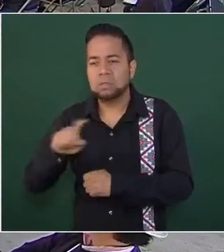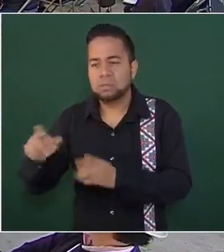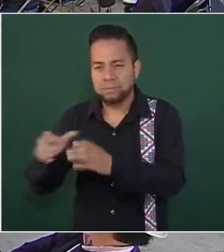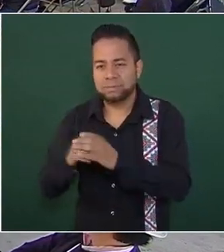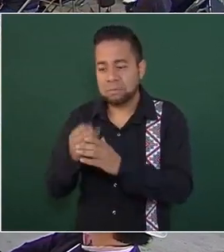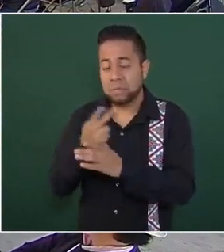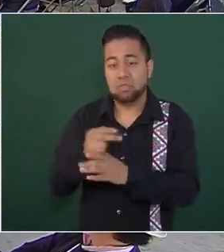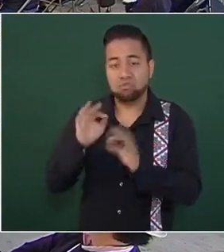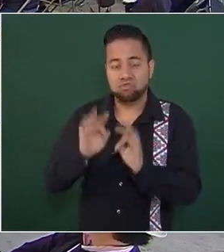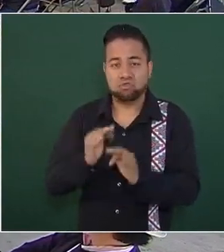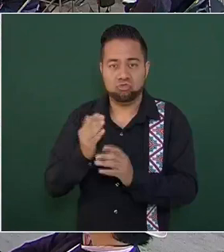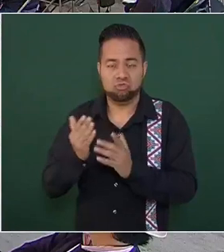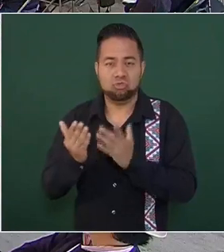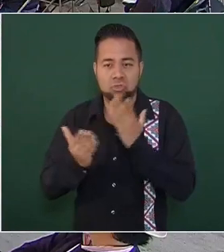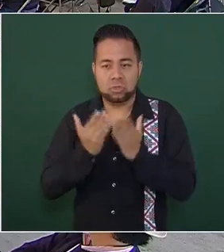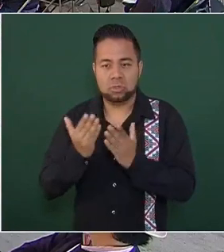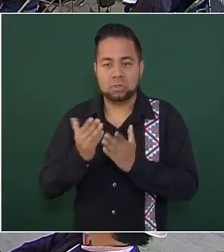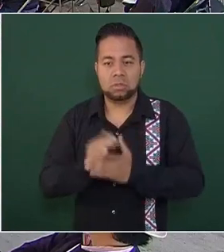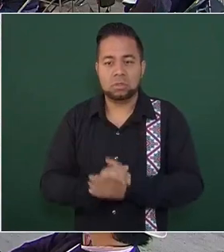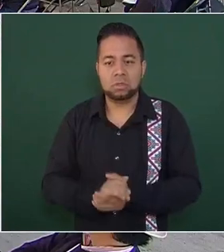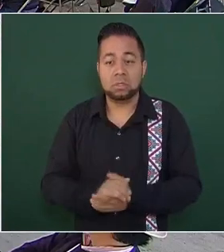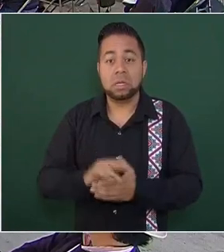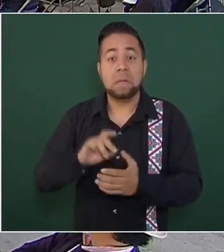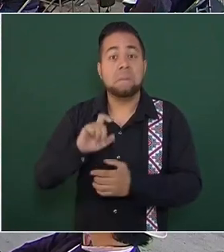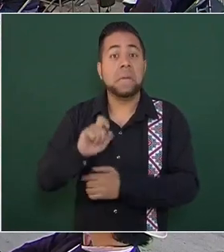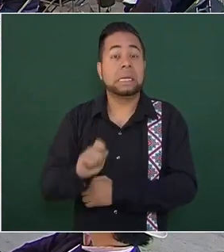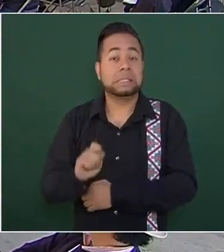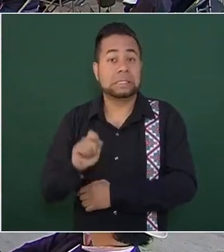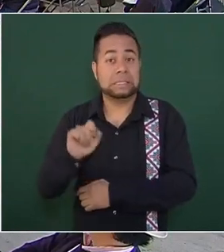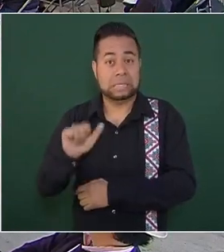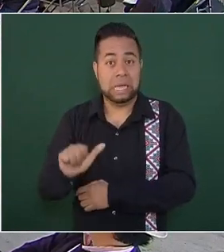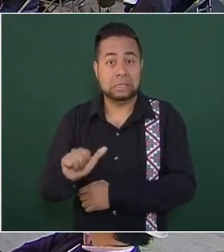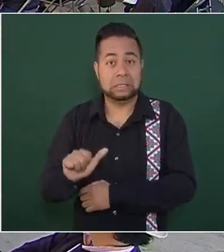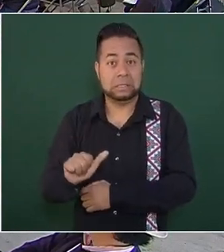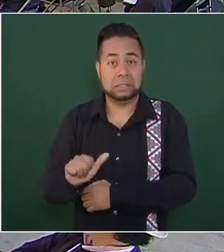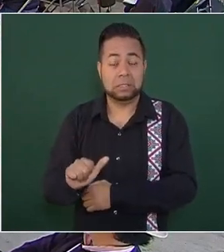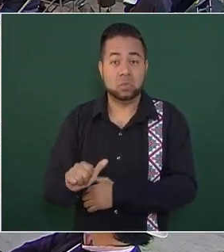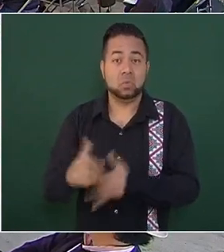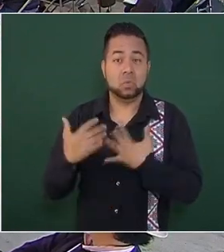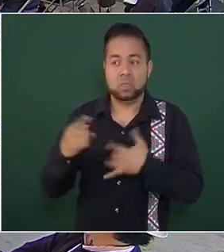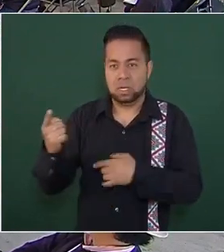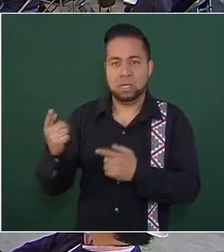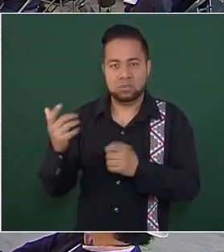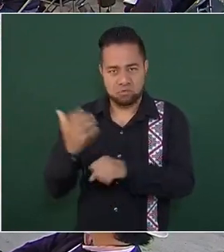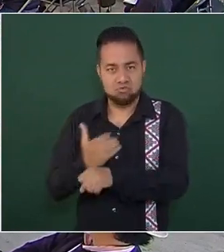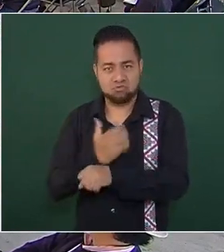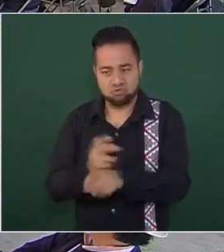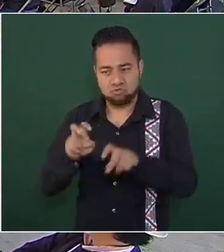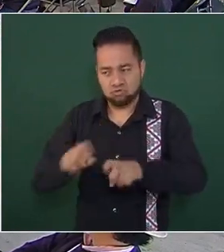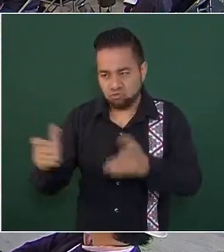el 26 la admirante también que nos acompañó